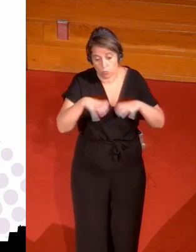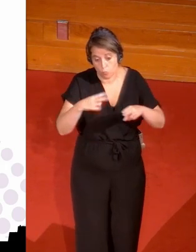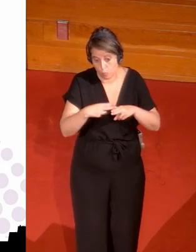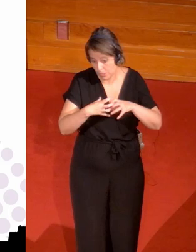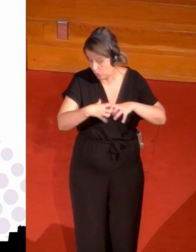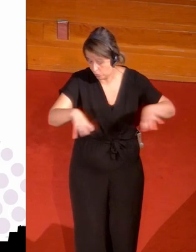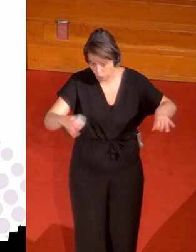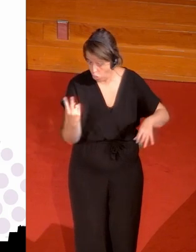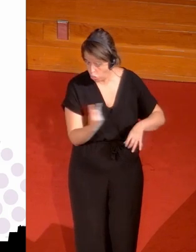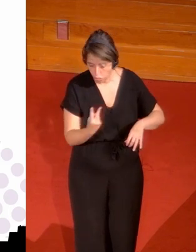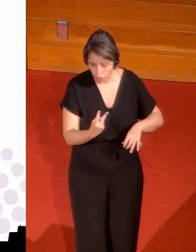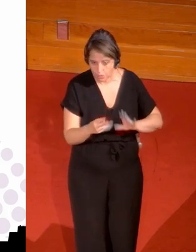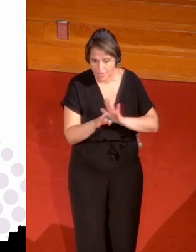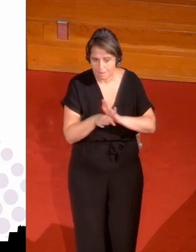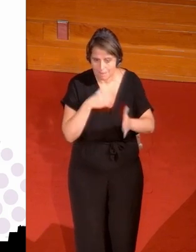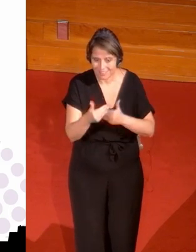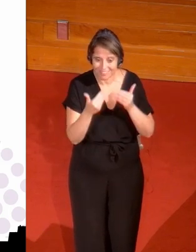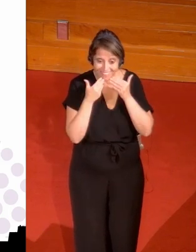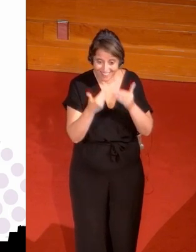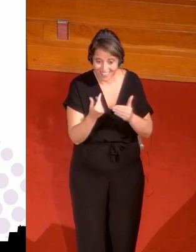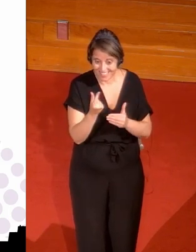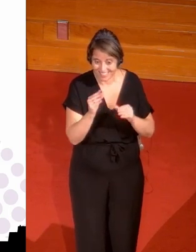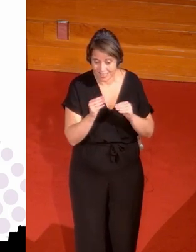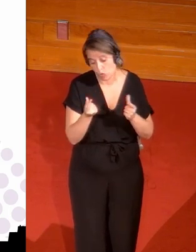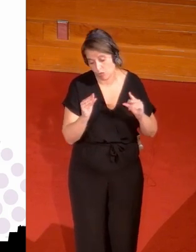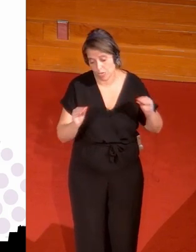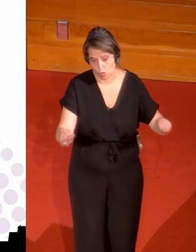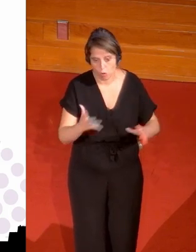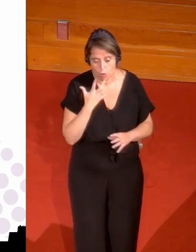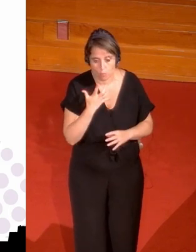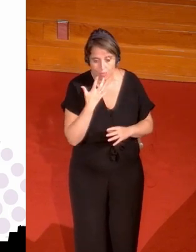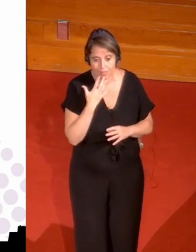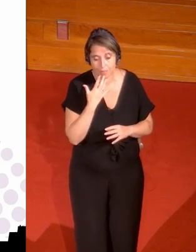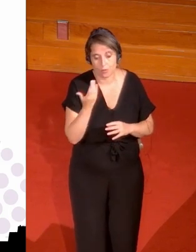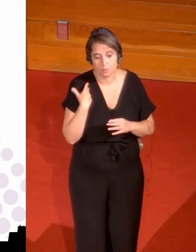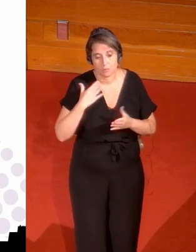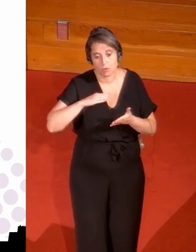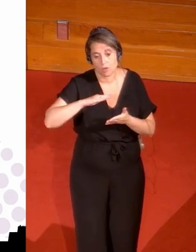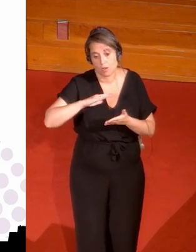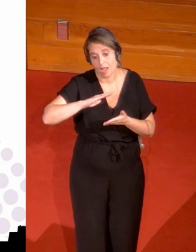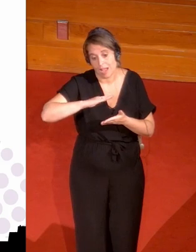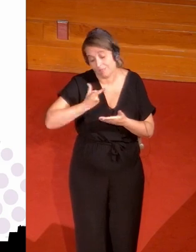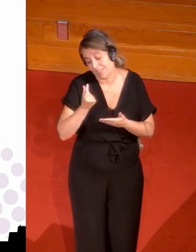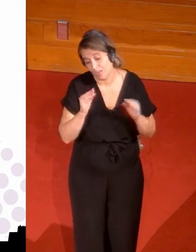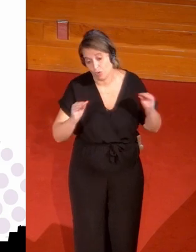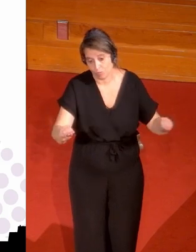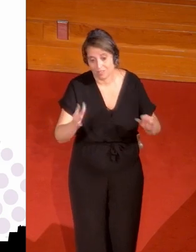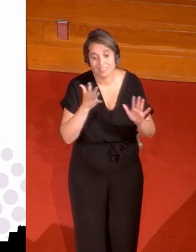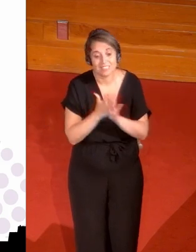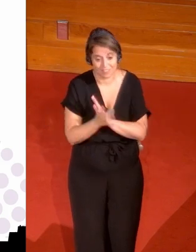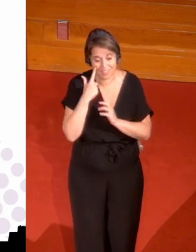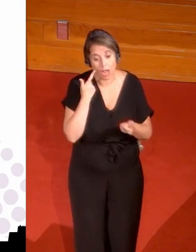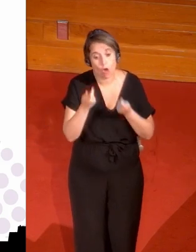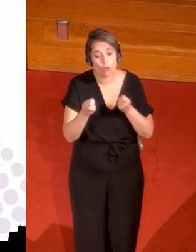ya siglos se mantiene de alguna forma gracias a esos donantes no como por ejemplo el famoso ipac o demás y que de alguna forma son Realmente los